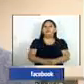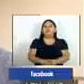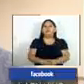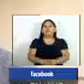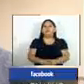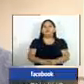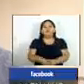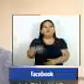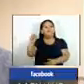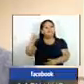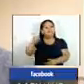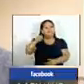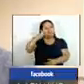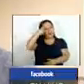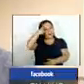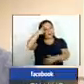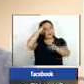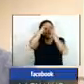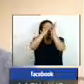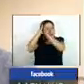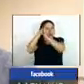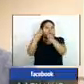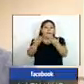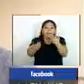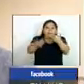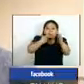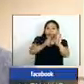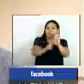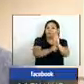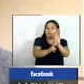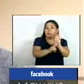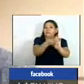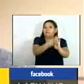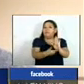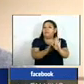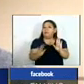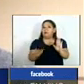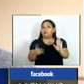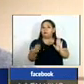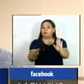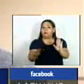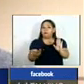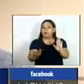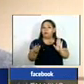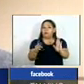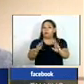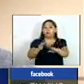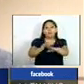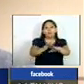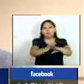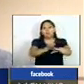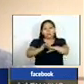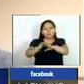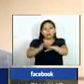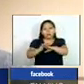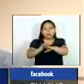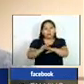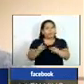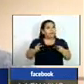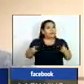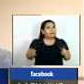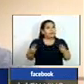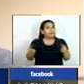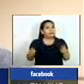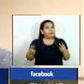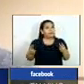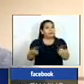Es lógica y está bien justificada. Uno lo que quiere es disminuir a mayor prontitud y